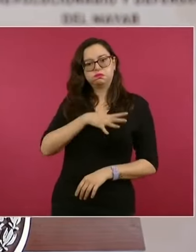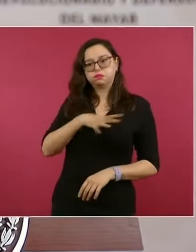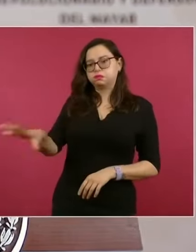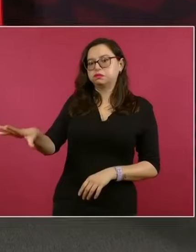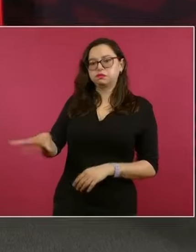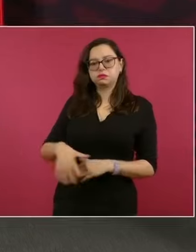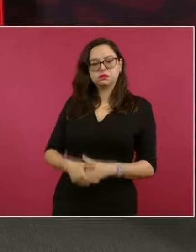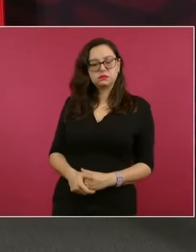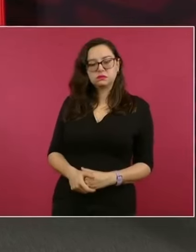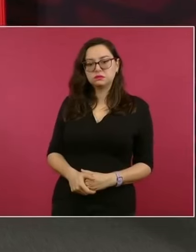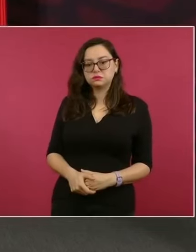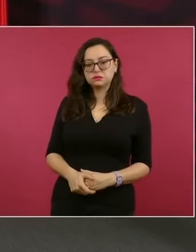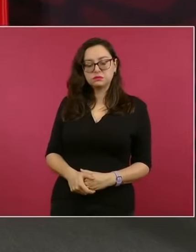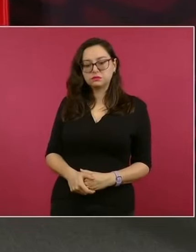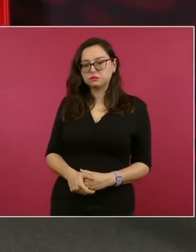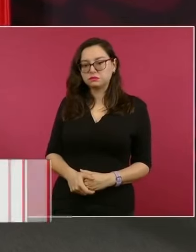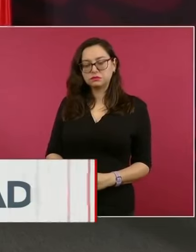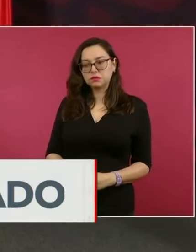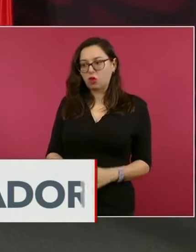padeció